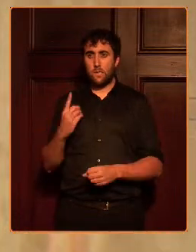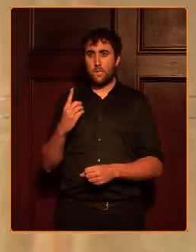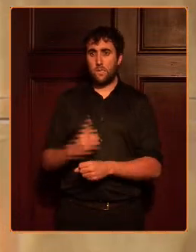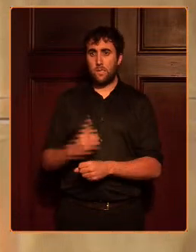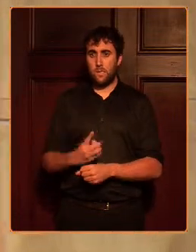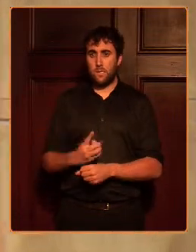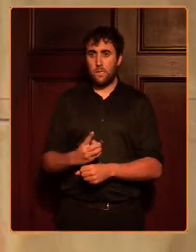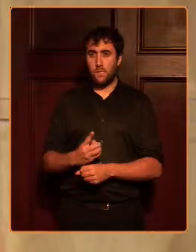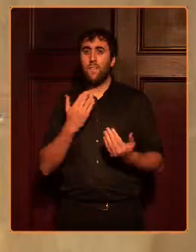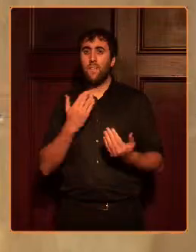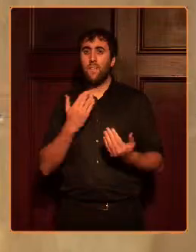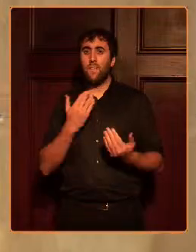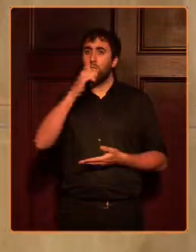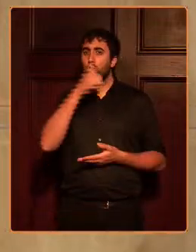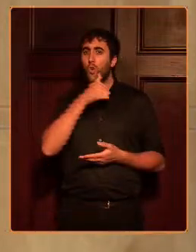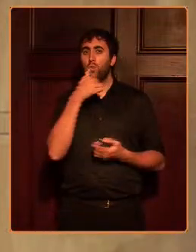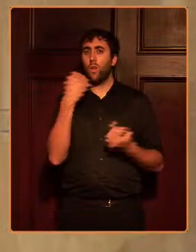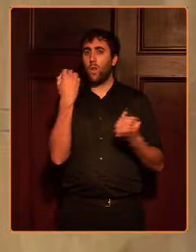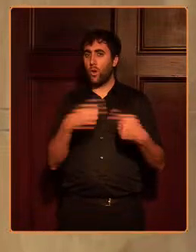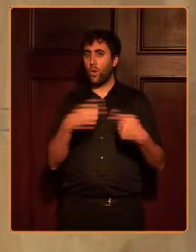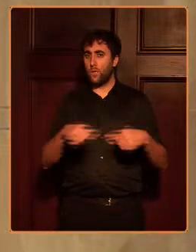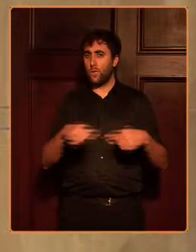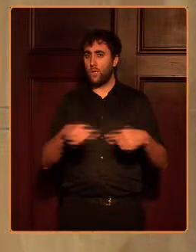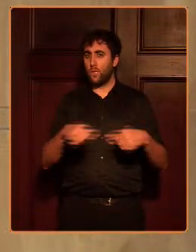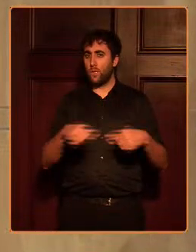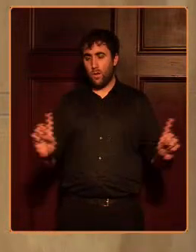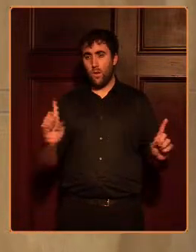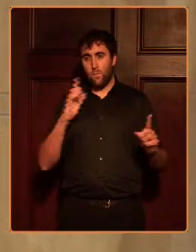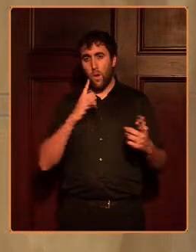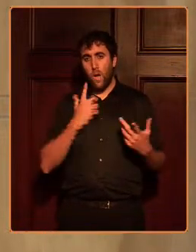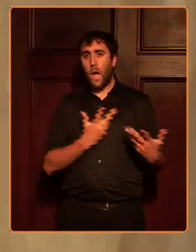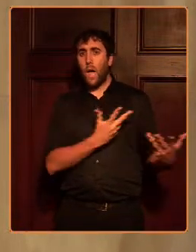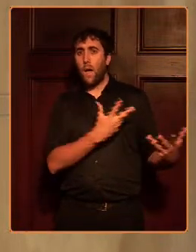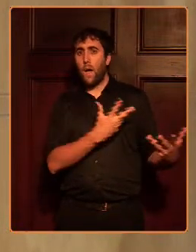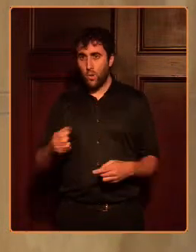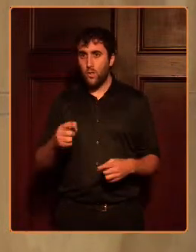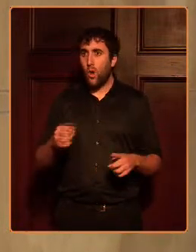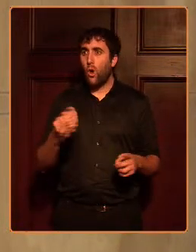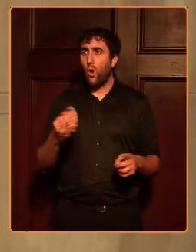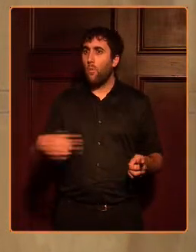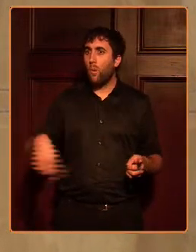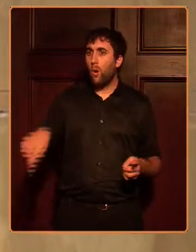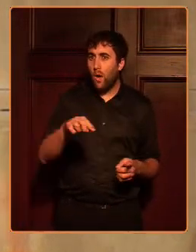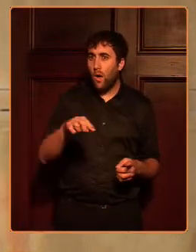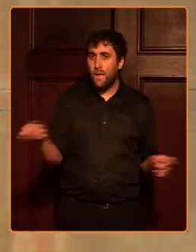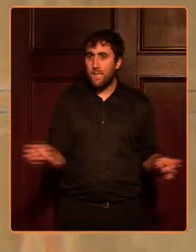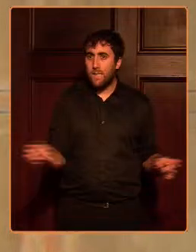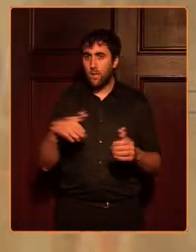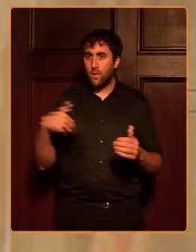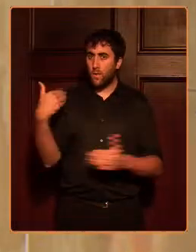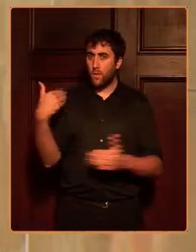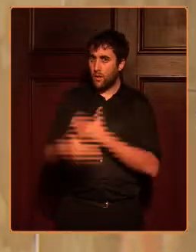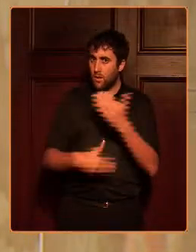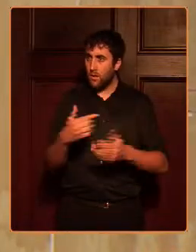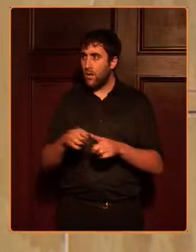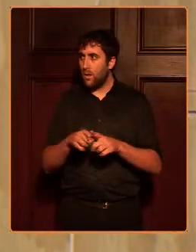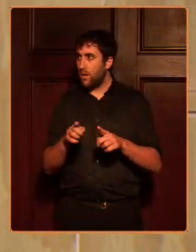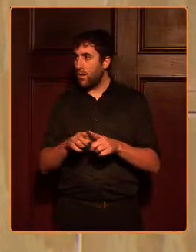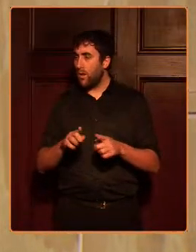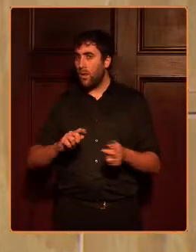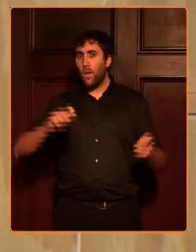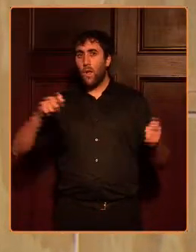de soluciones, sino que iba a contribuir a este rico espacio de discusión que ha generado Ceibal por segundo